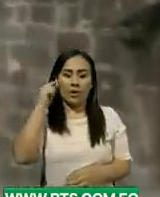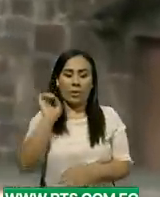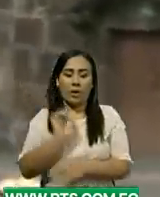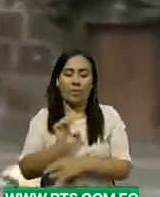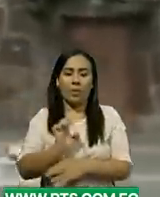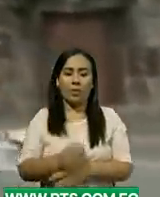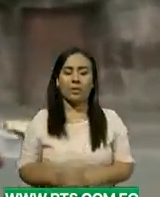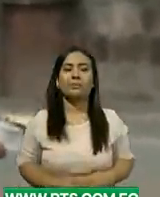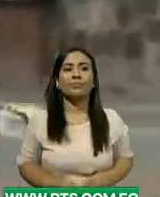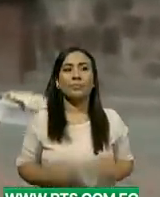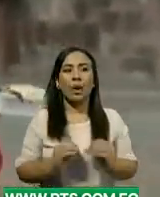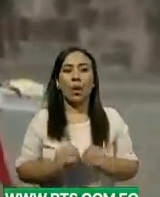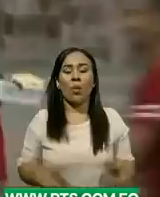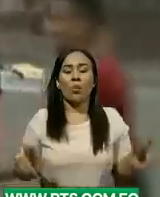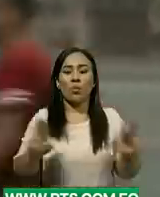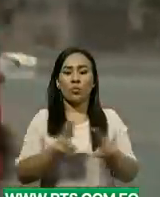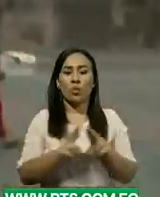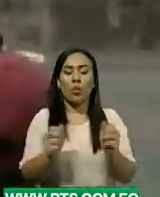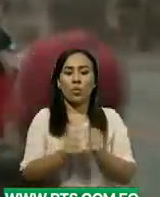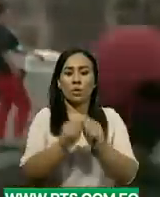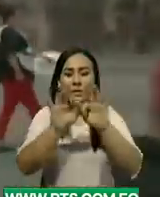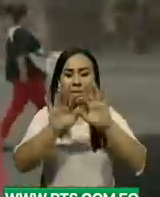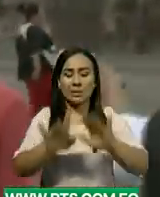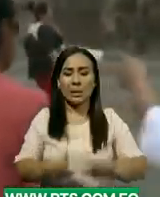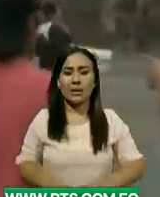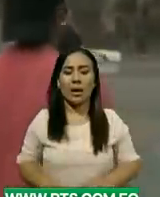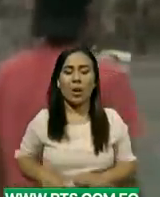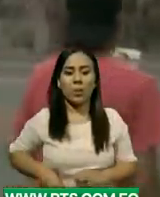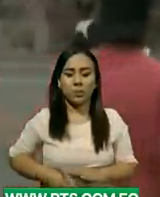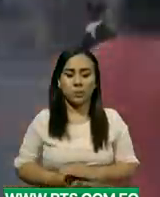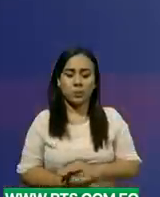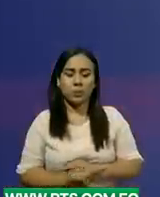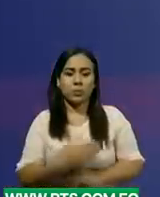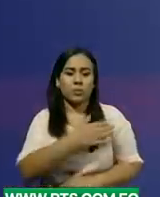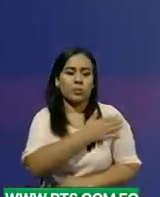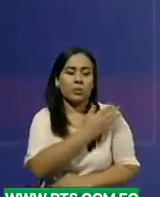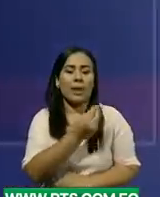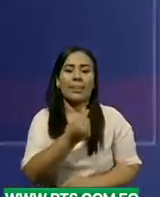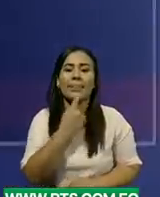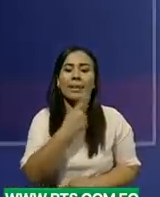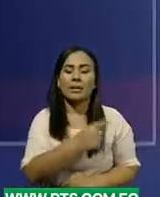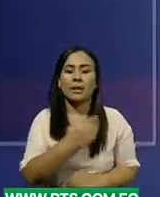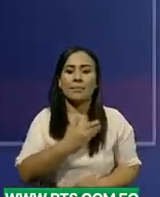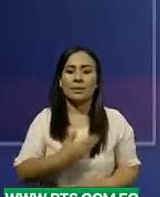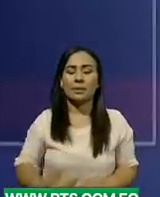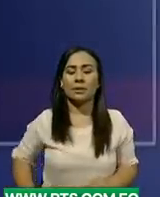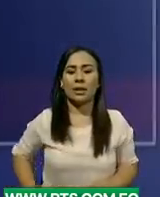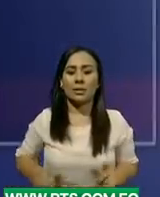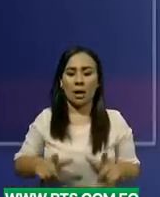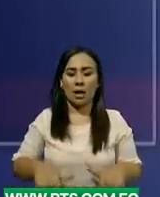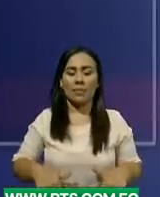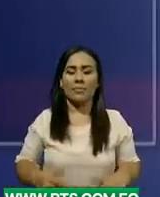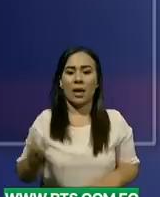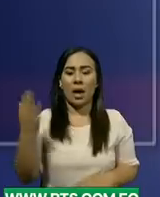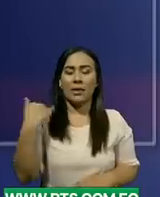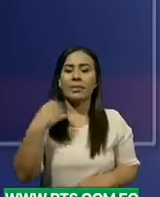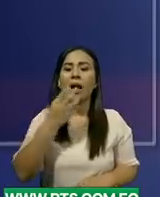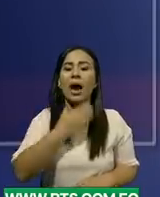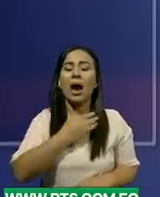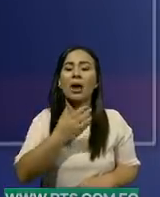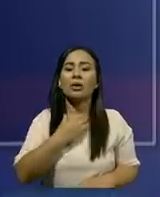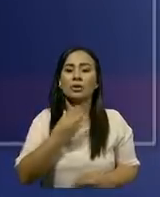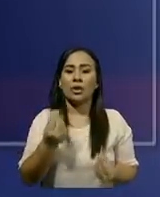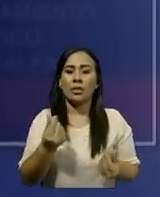la información difundida por la Secretaría Anticorrupción y dada a conocer por el presidente Moreno, el gobierno de Venezuela en agosto de 2018